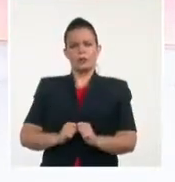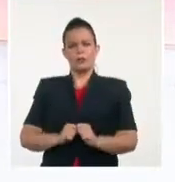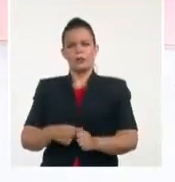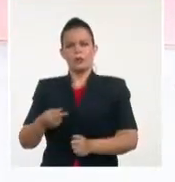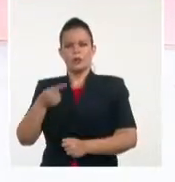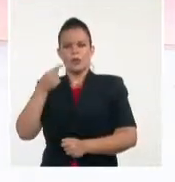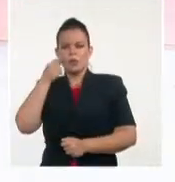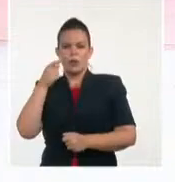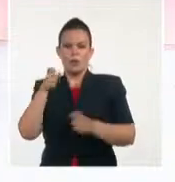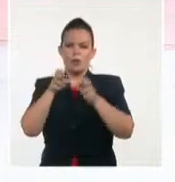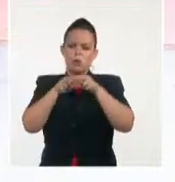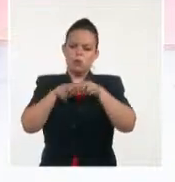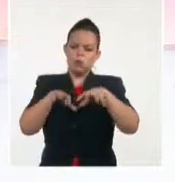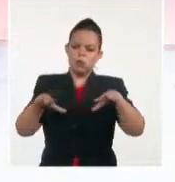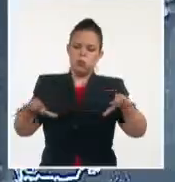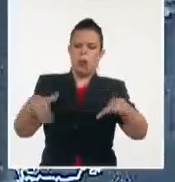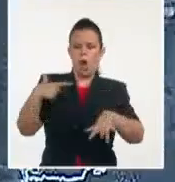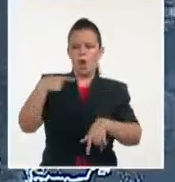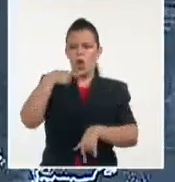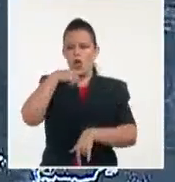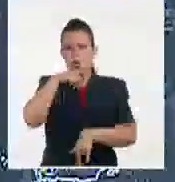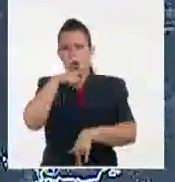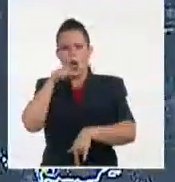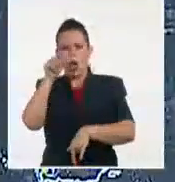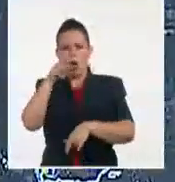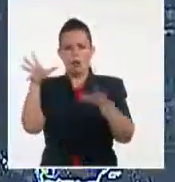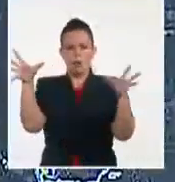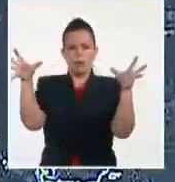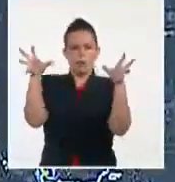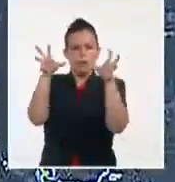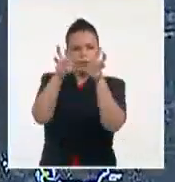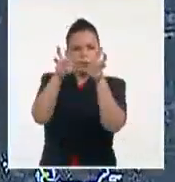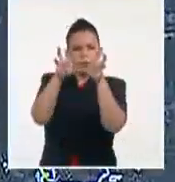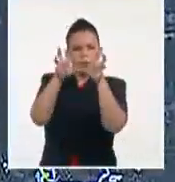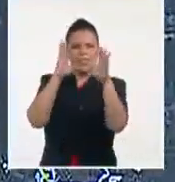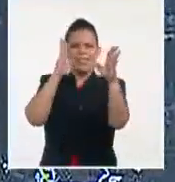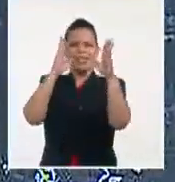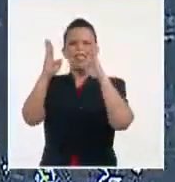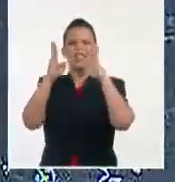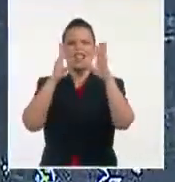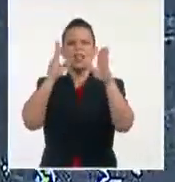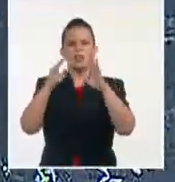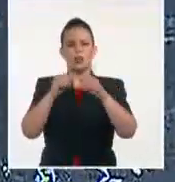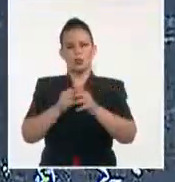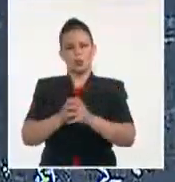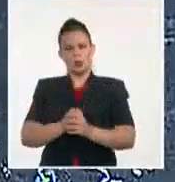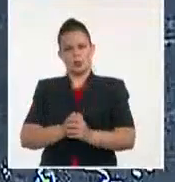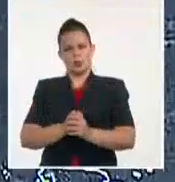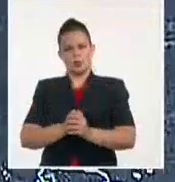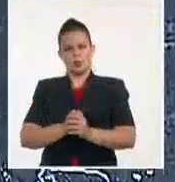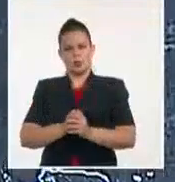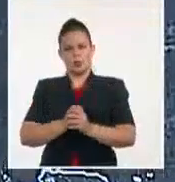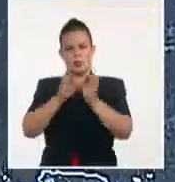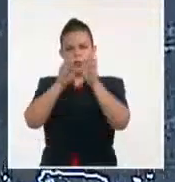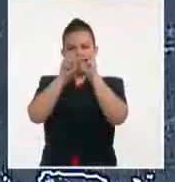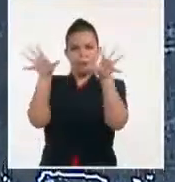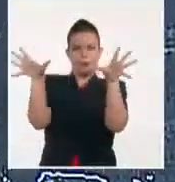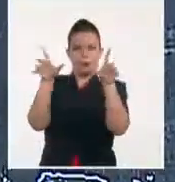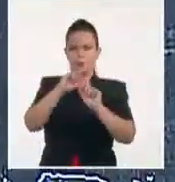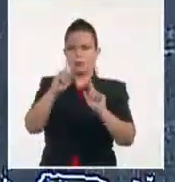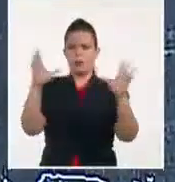dispersas como estaban ayer, están más concentradas en la zona central. Y ese es un factor de organización del